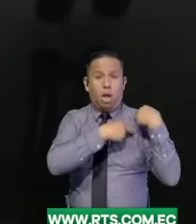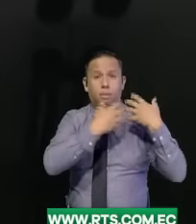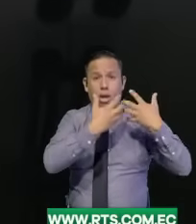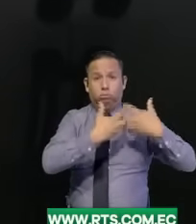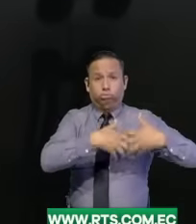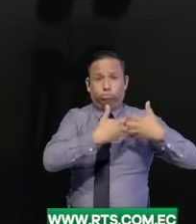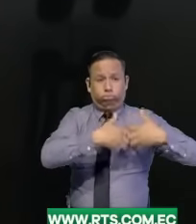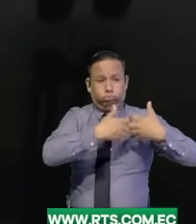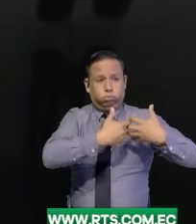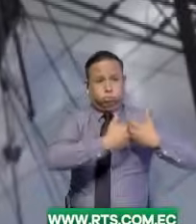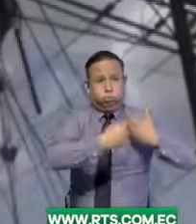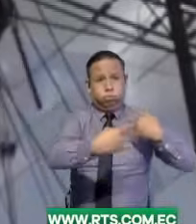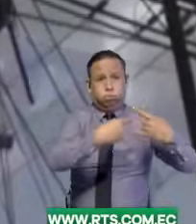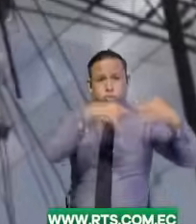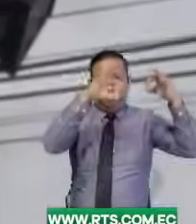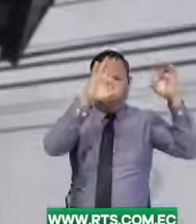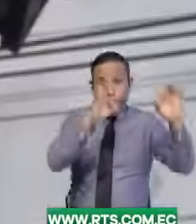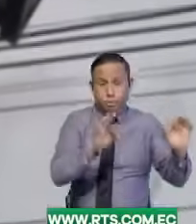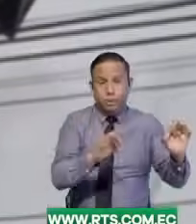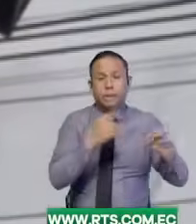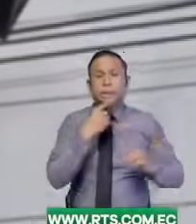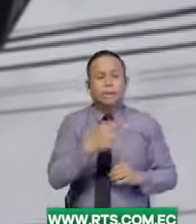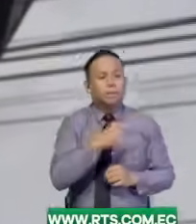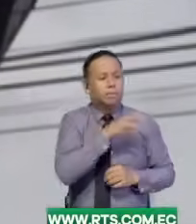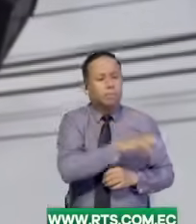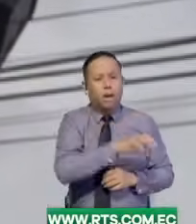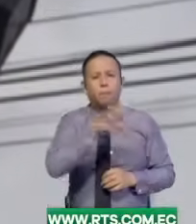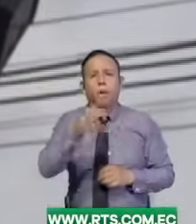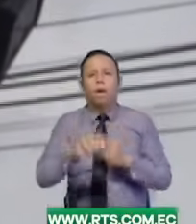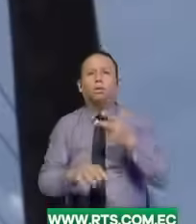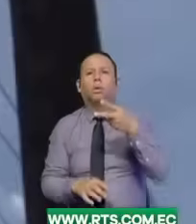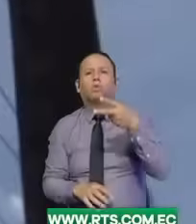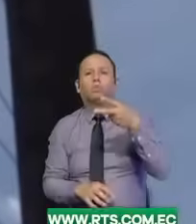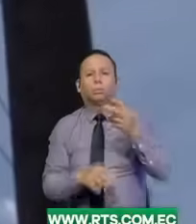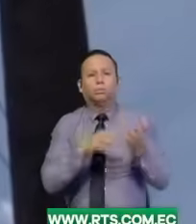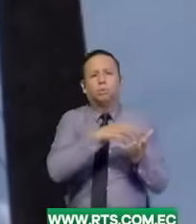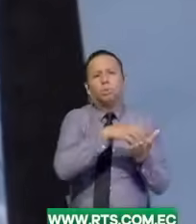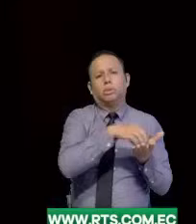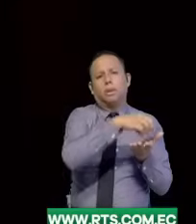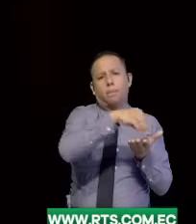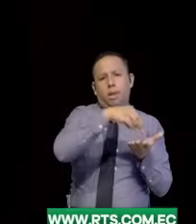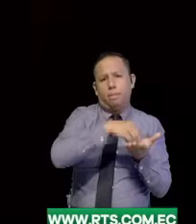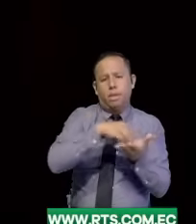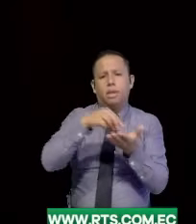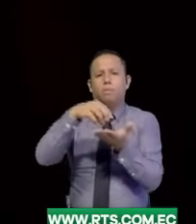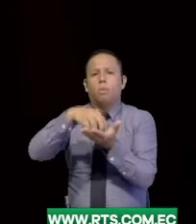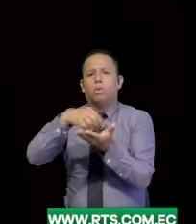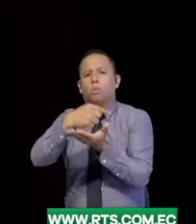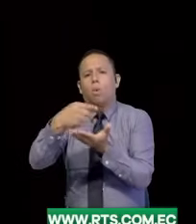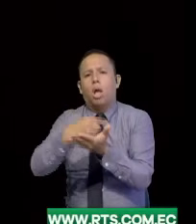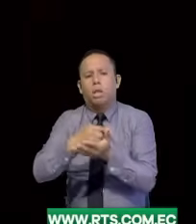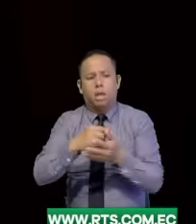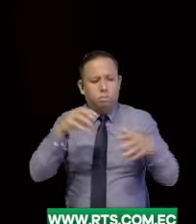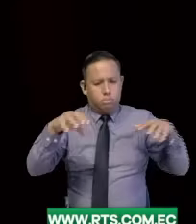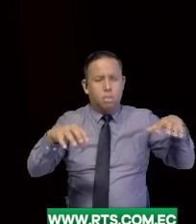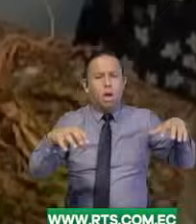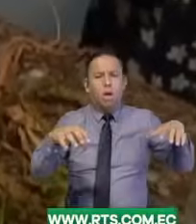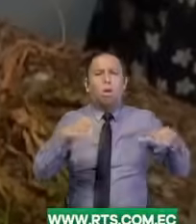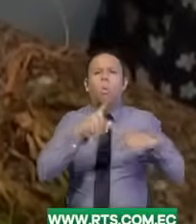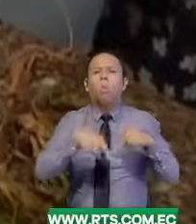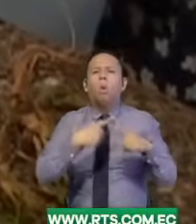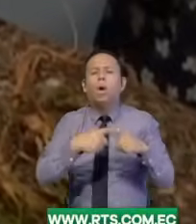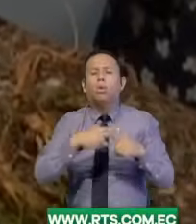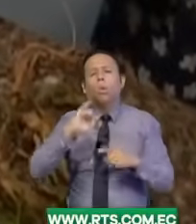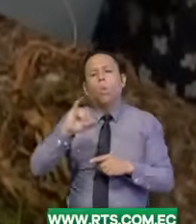este sentido, se aclaró que solo se ejecutarán cortes puntualmente en las provincias de Manabí y Guayas. Los mismos se realizarán los días